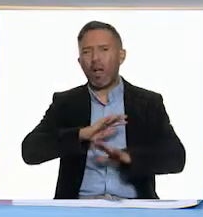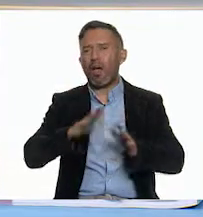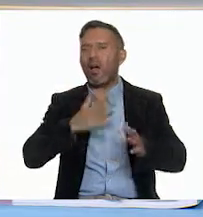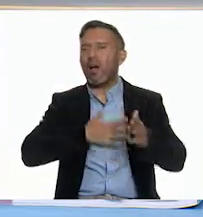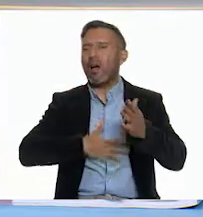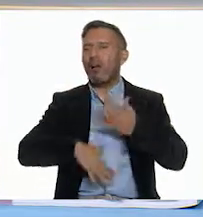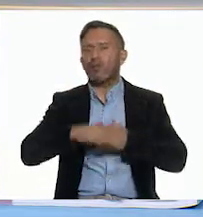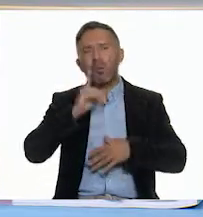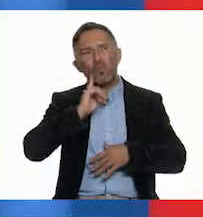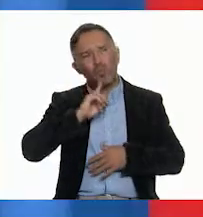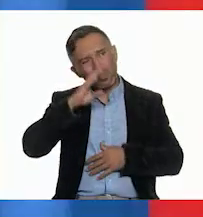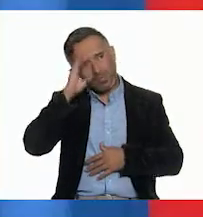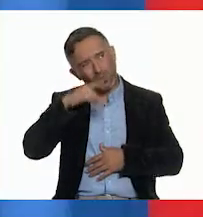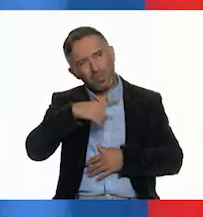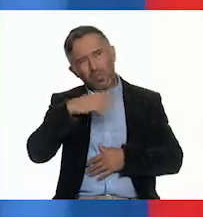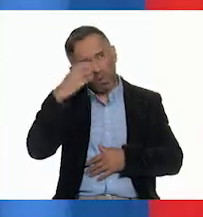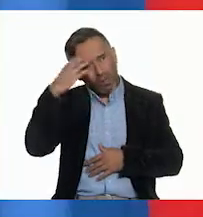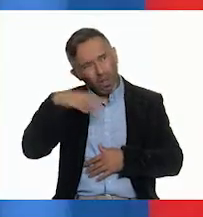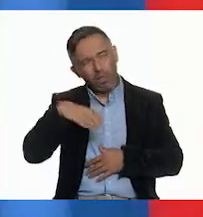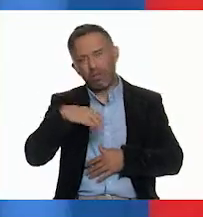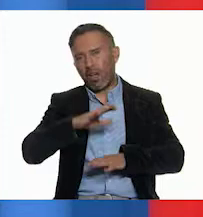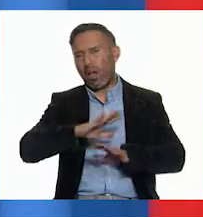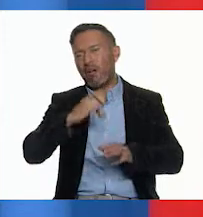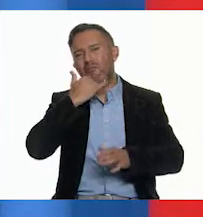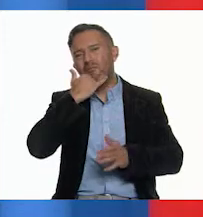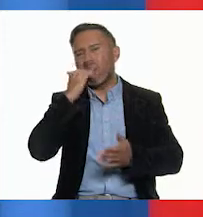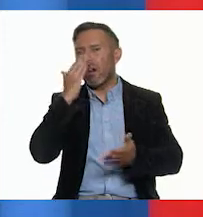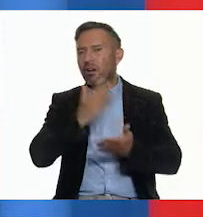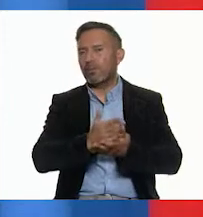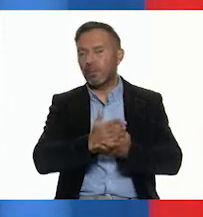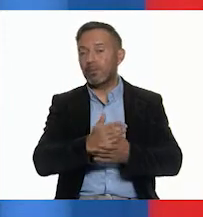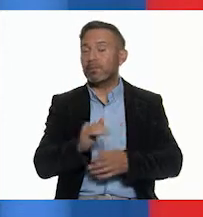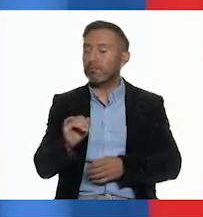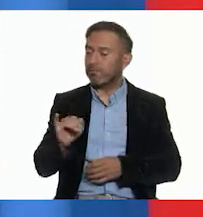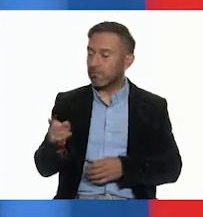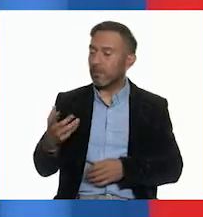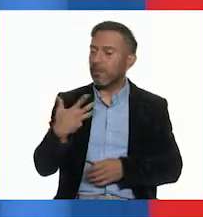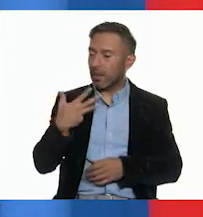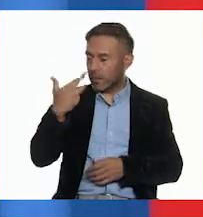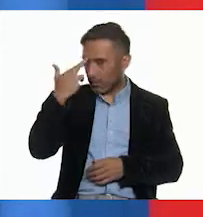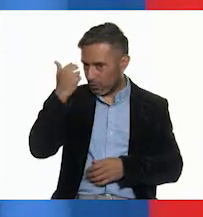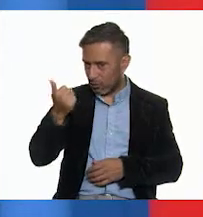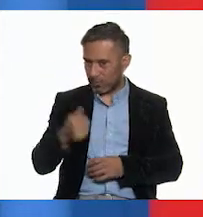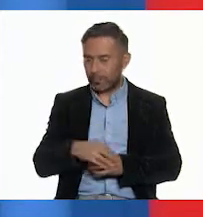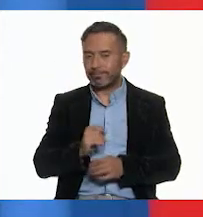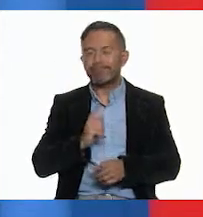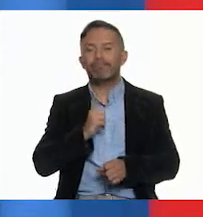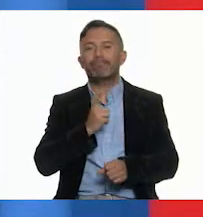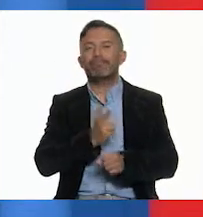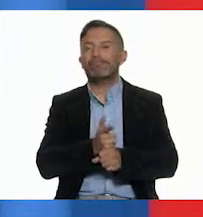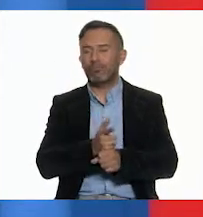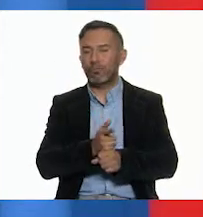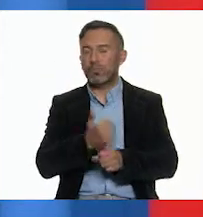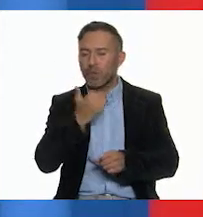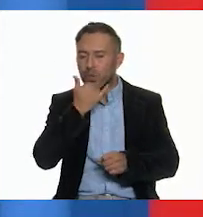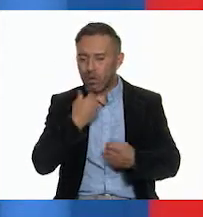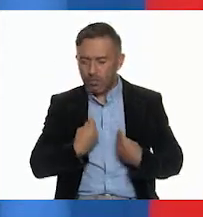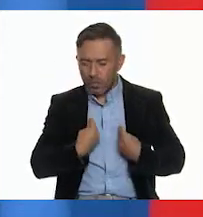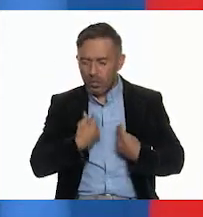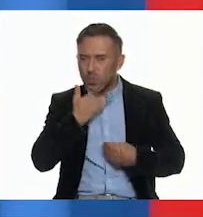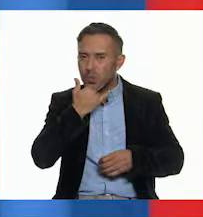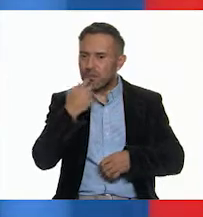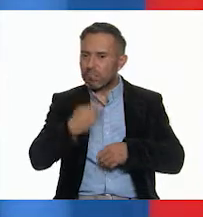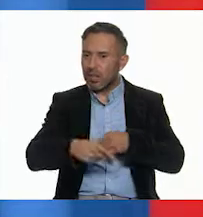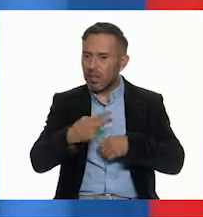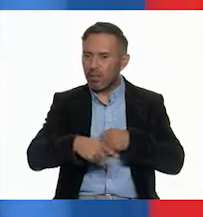esa señora. Tienes toda la razón, Raulito. Seguramente se dieron cuenta de que sus vidas corrían peligro, saltaron